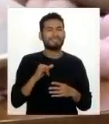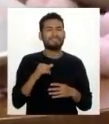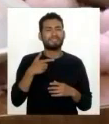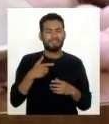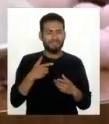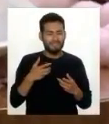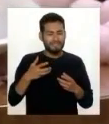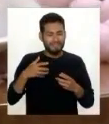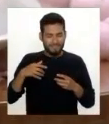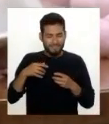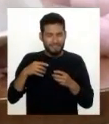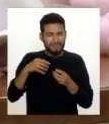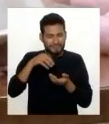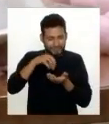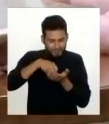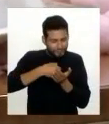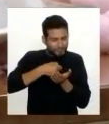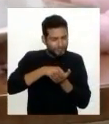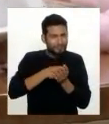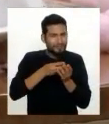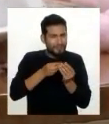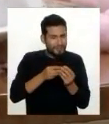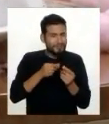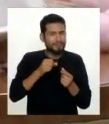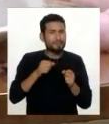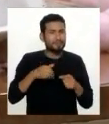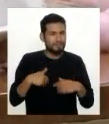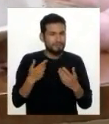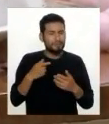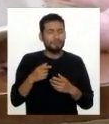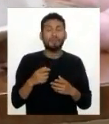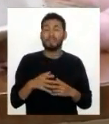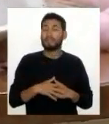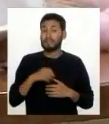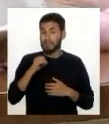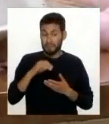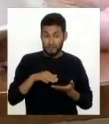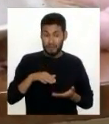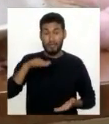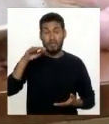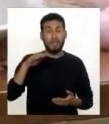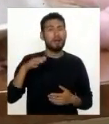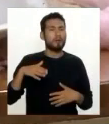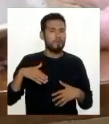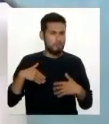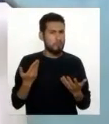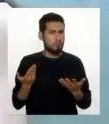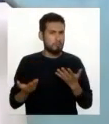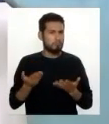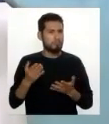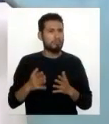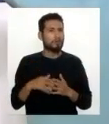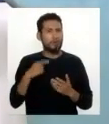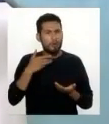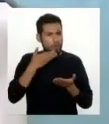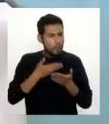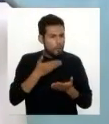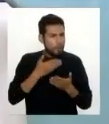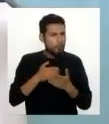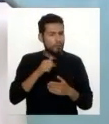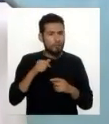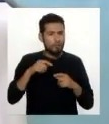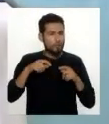una cremita, ¿no? También ahí al bebé para que pueda ir probando. Y si el niño está más grande, también simplemente ya darle en una sopita o en